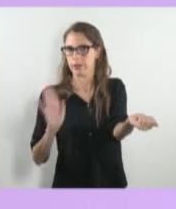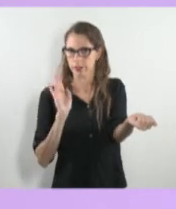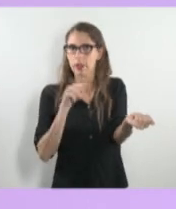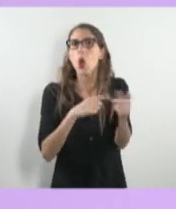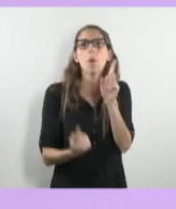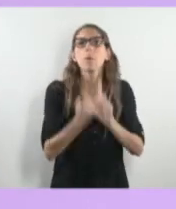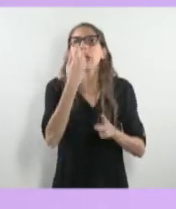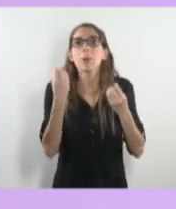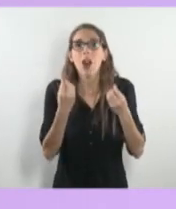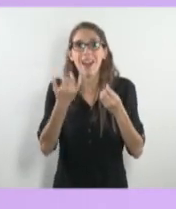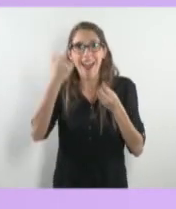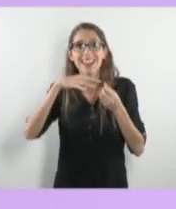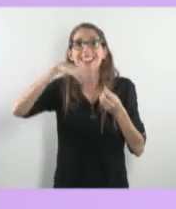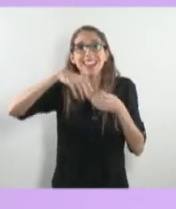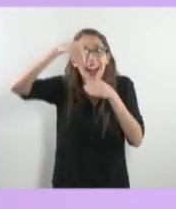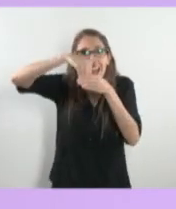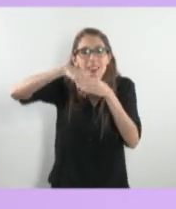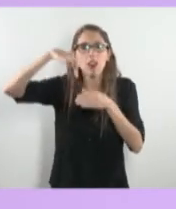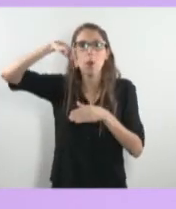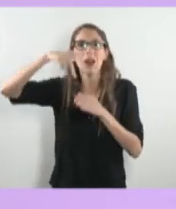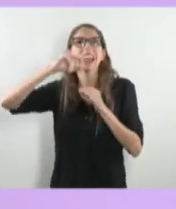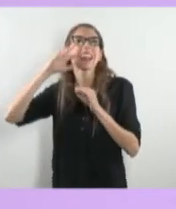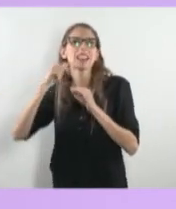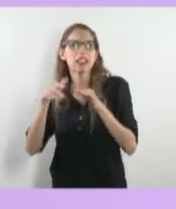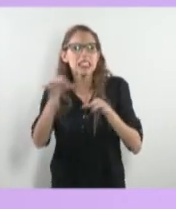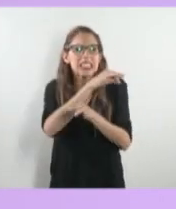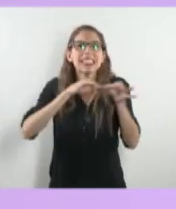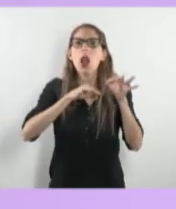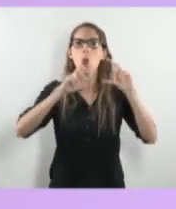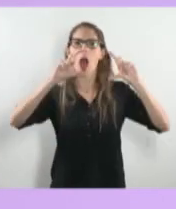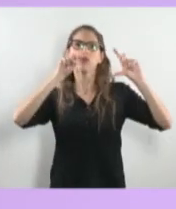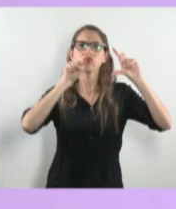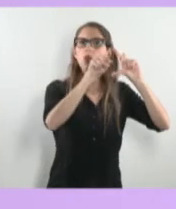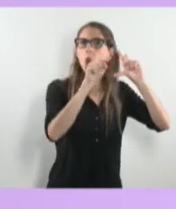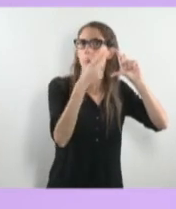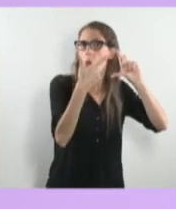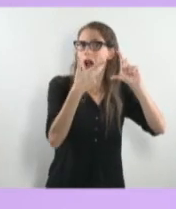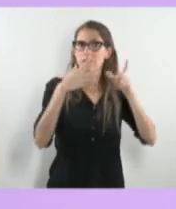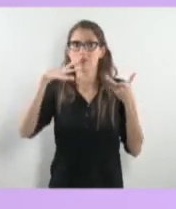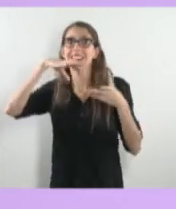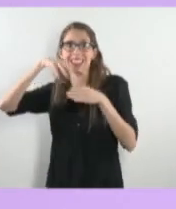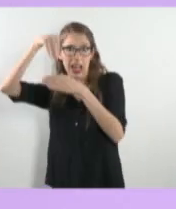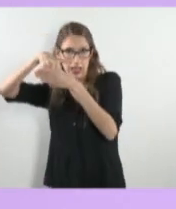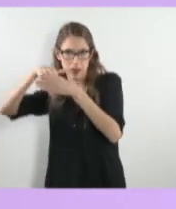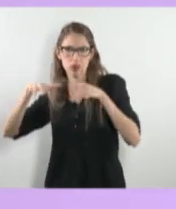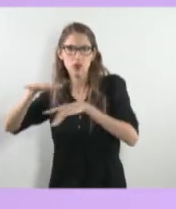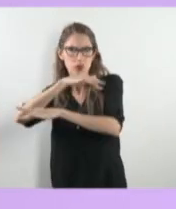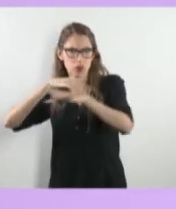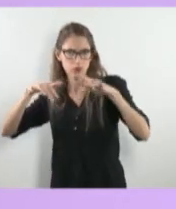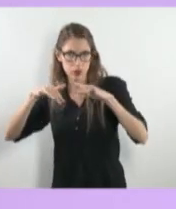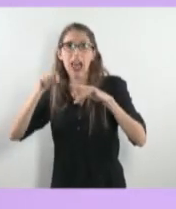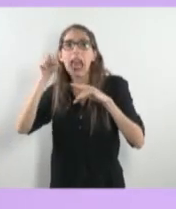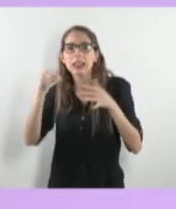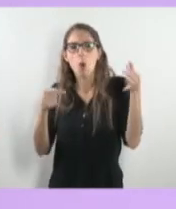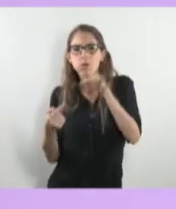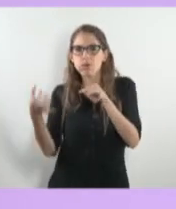en juego las plaquetas, estas células sin núcleo que forman parte del tejido sanguíneo, y van a formar algo que se conoce con el nombre de tapón